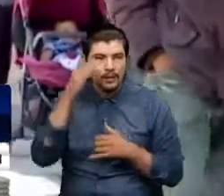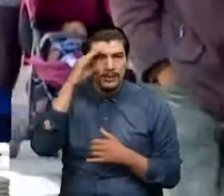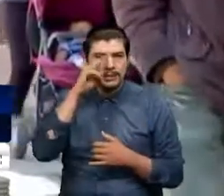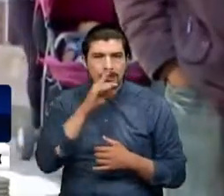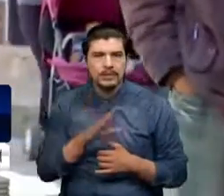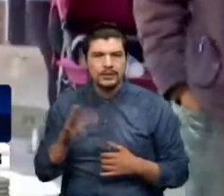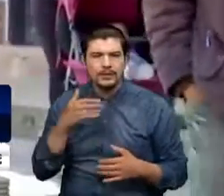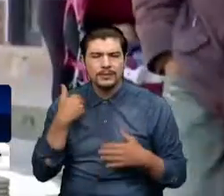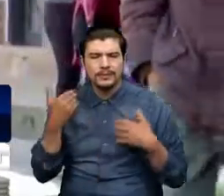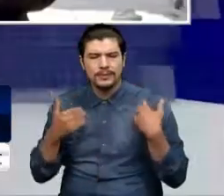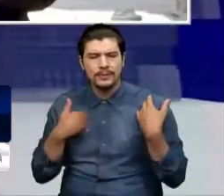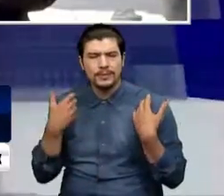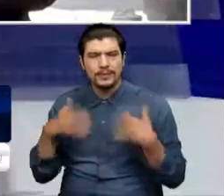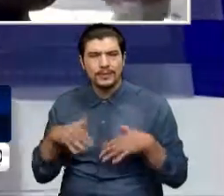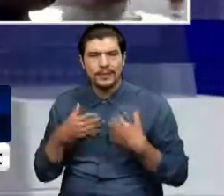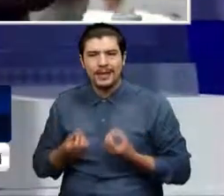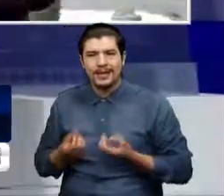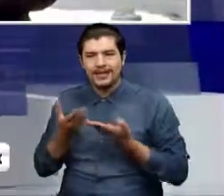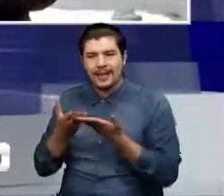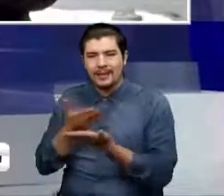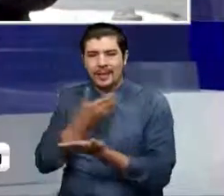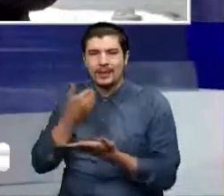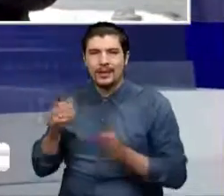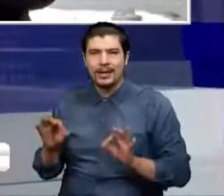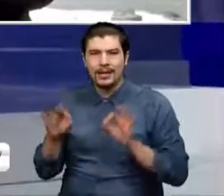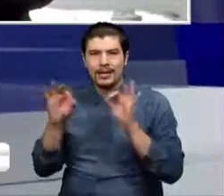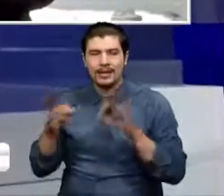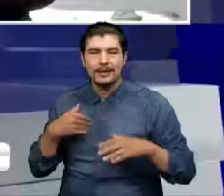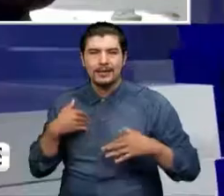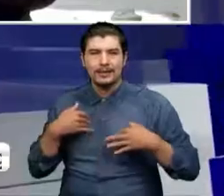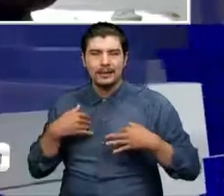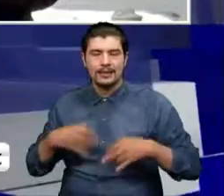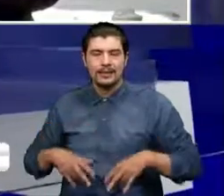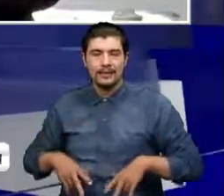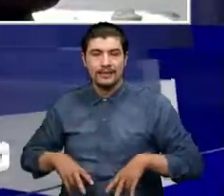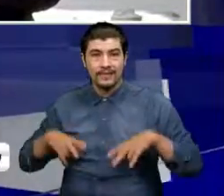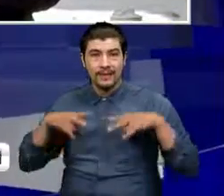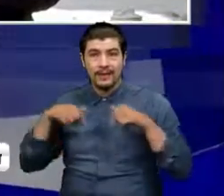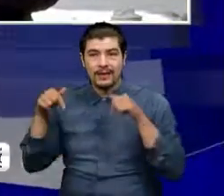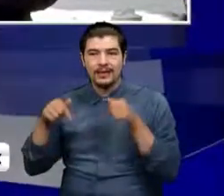y generan mejor calidad de vida a los habitantes aquí en el municipio. Me despido